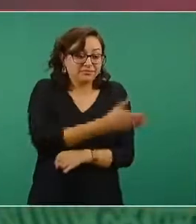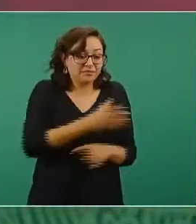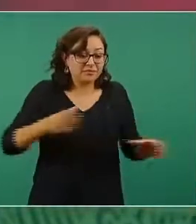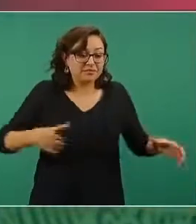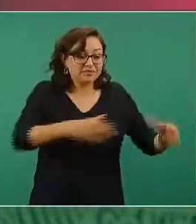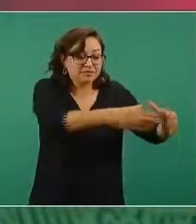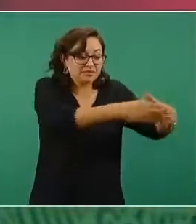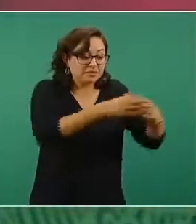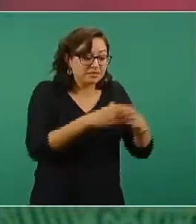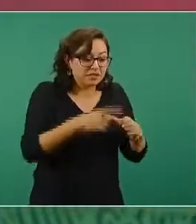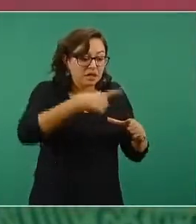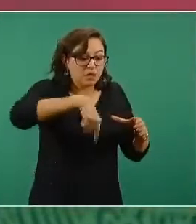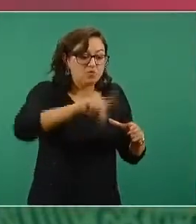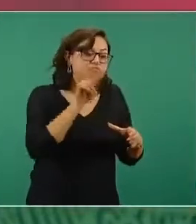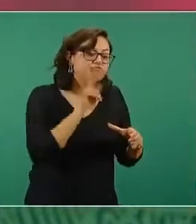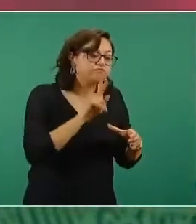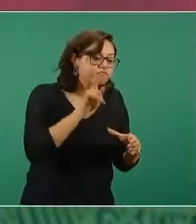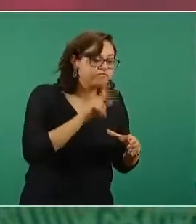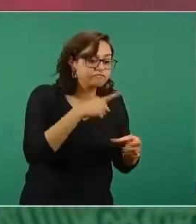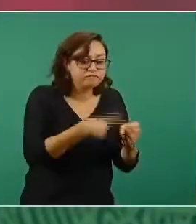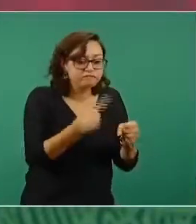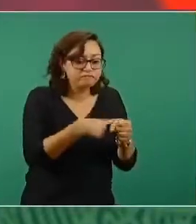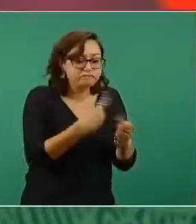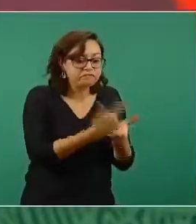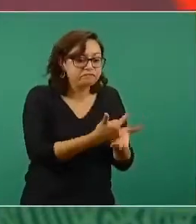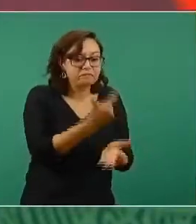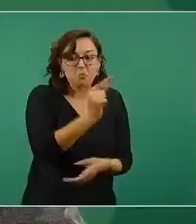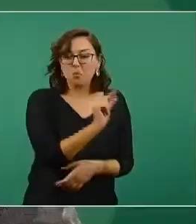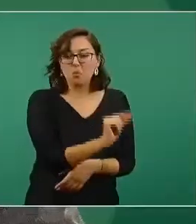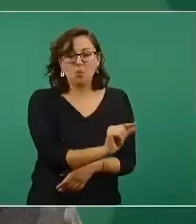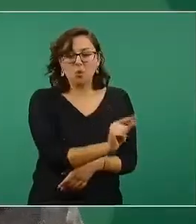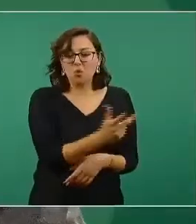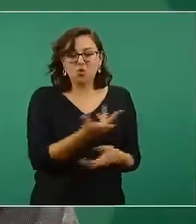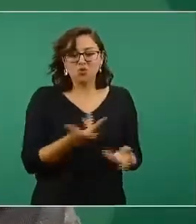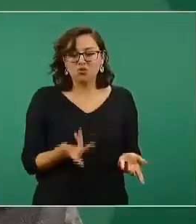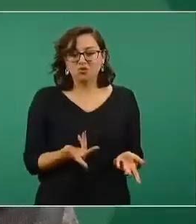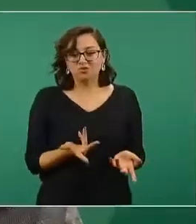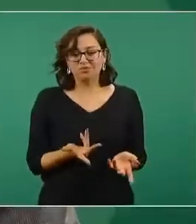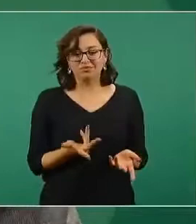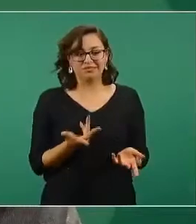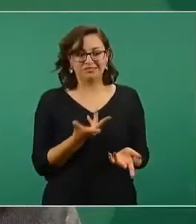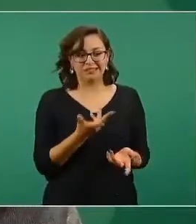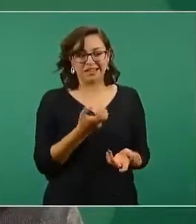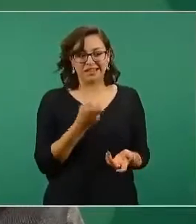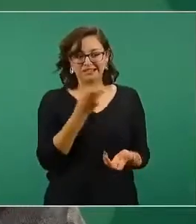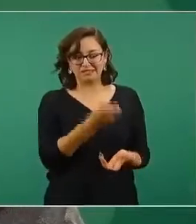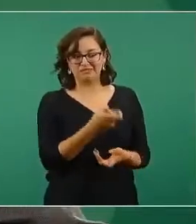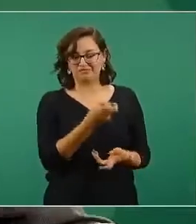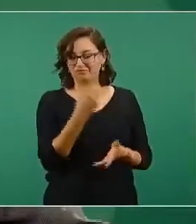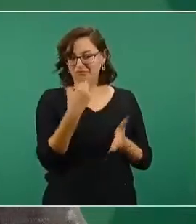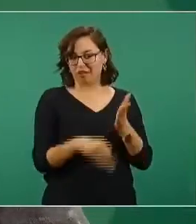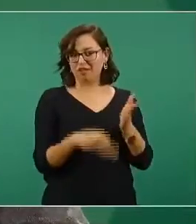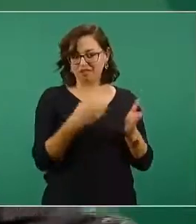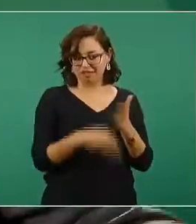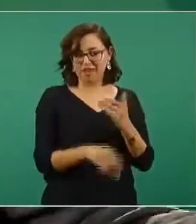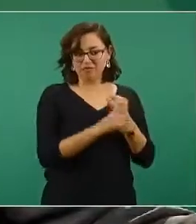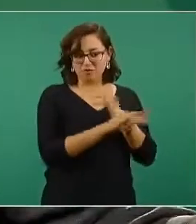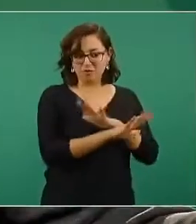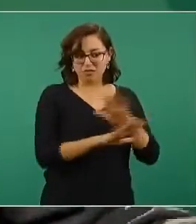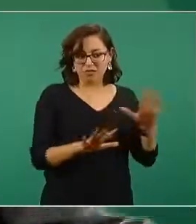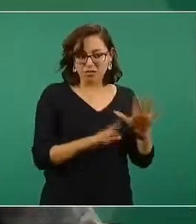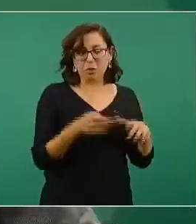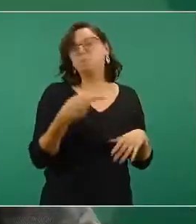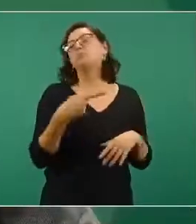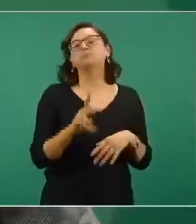tienes menos información de los ensayos para saber qué tan eficaz fue para los casos graves. Pero en general están siendo, aunque hay